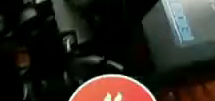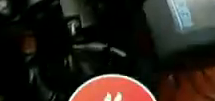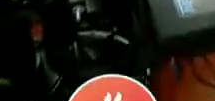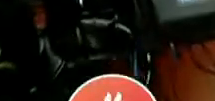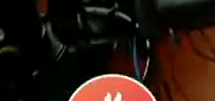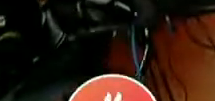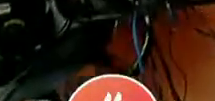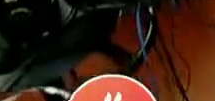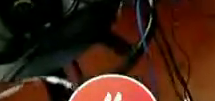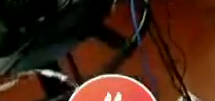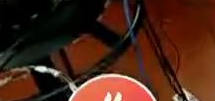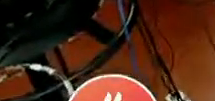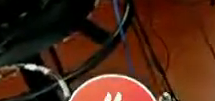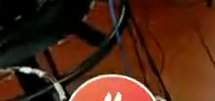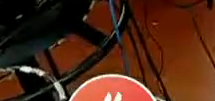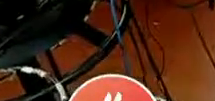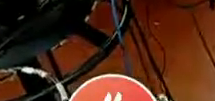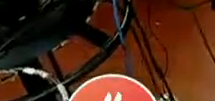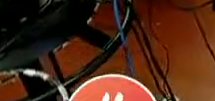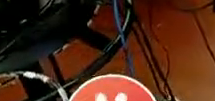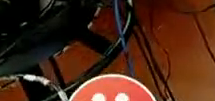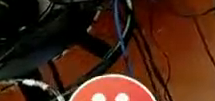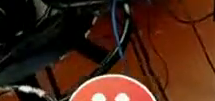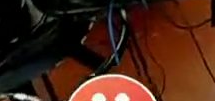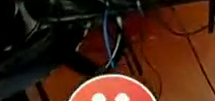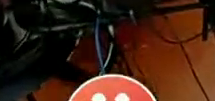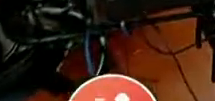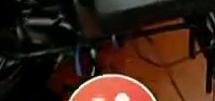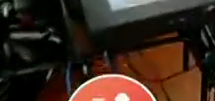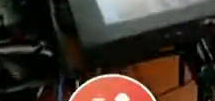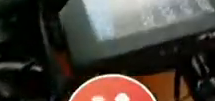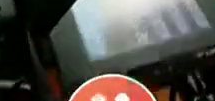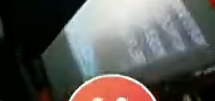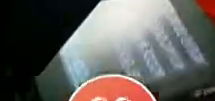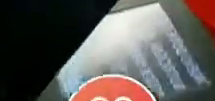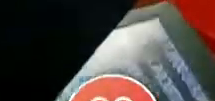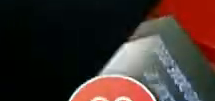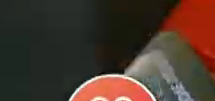espero que allá en casa todos hayan disfrutado de este plato. Nos vamos despidiendo. Es rápido.